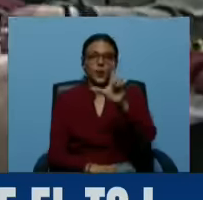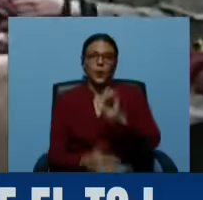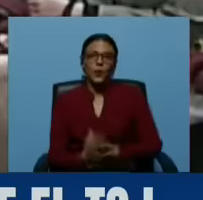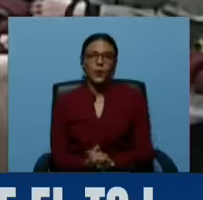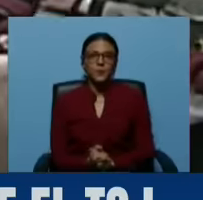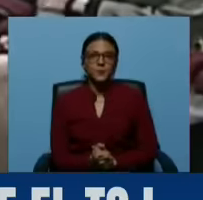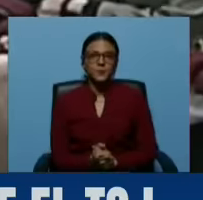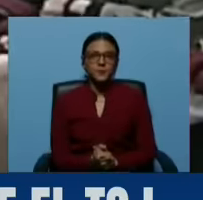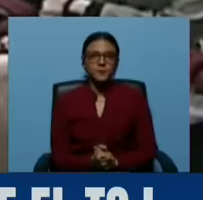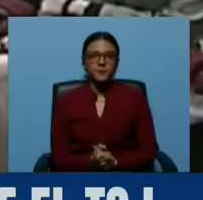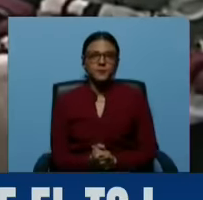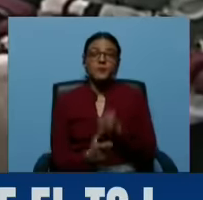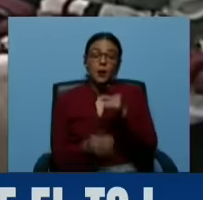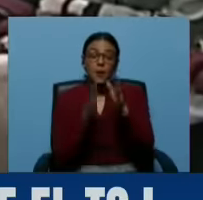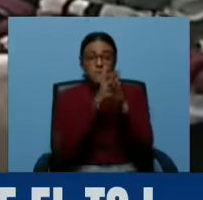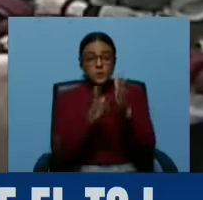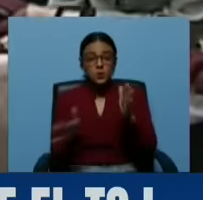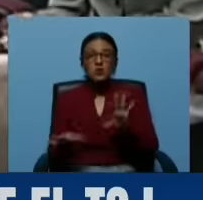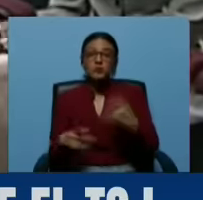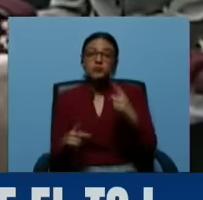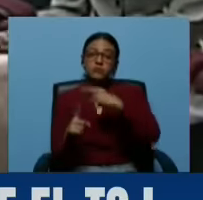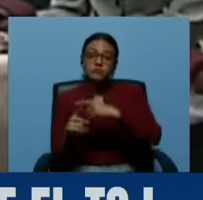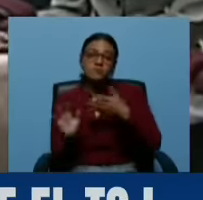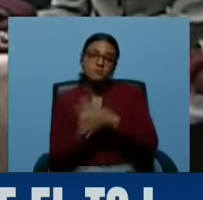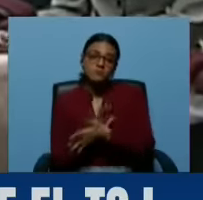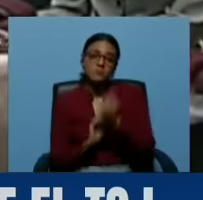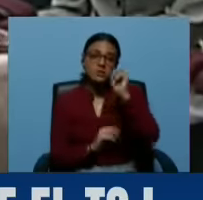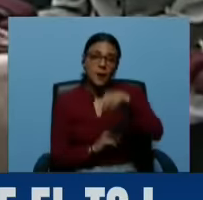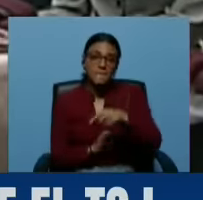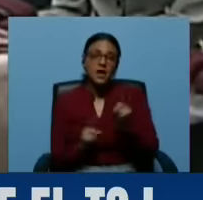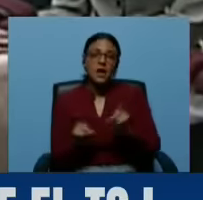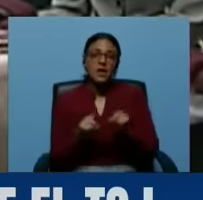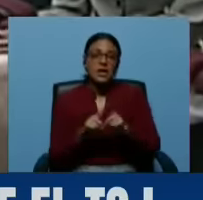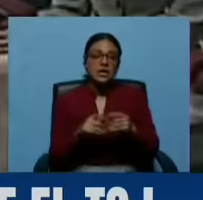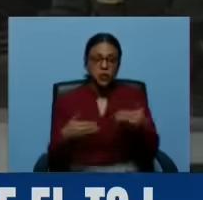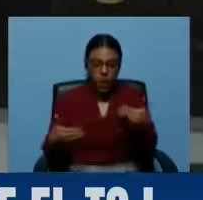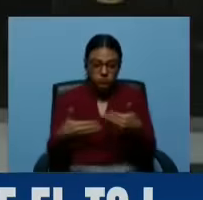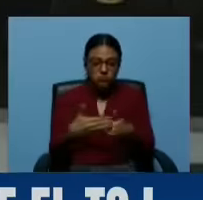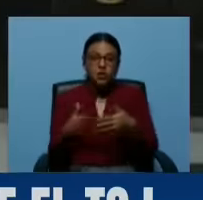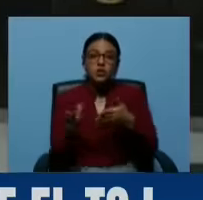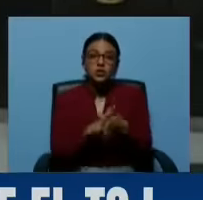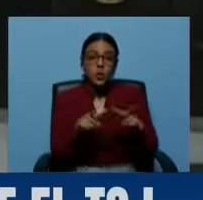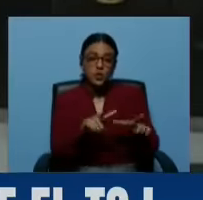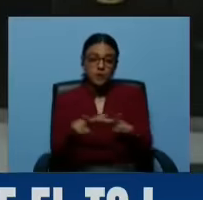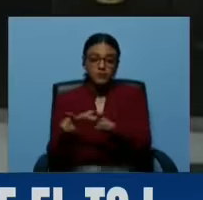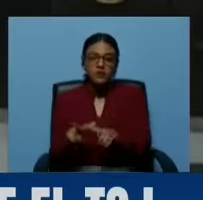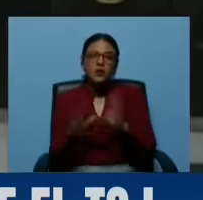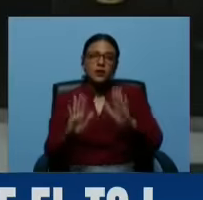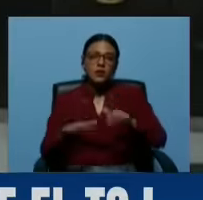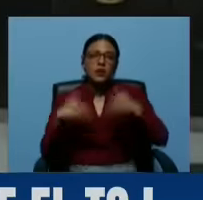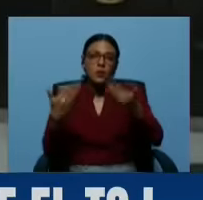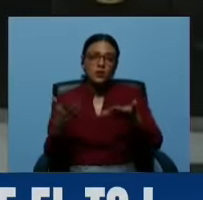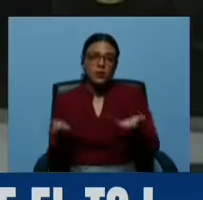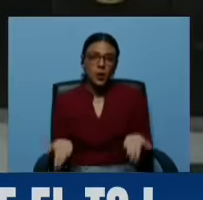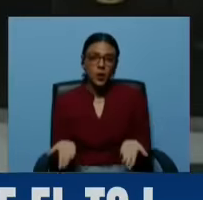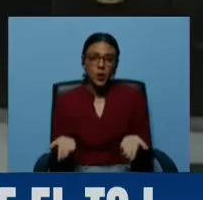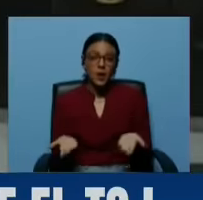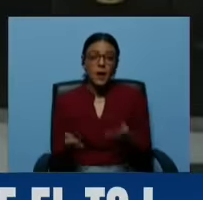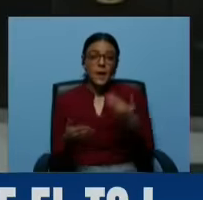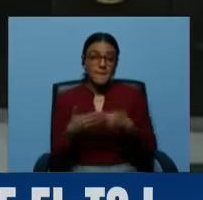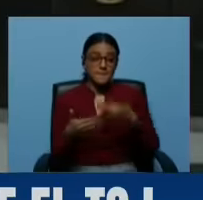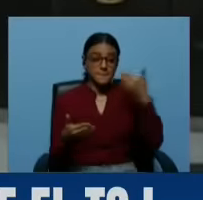de julio, un proceso que además adelanta esta instancia, luego que el